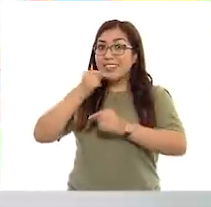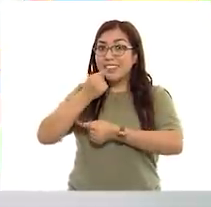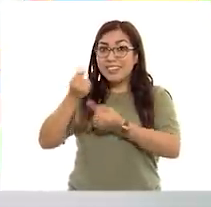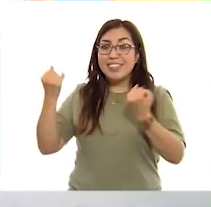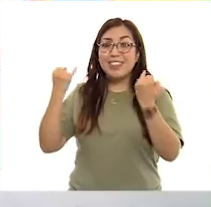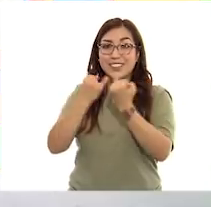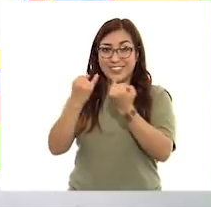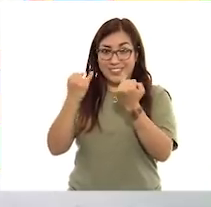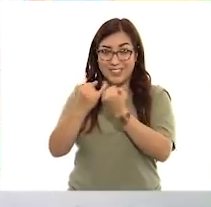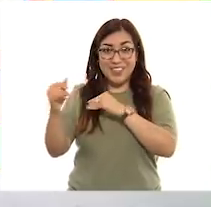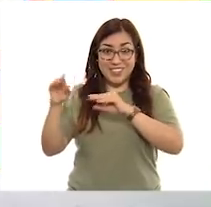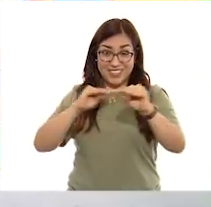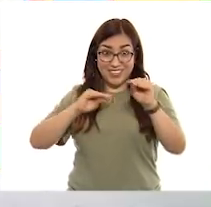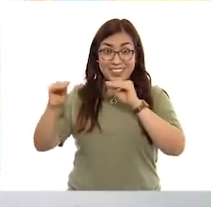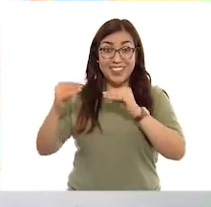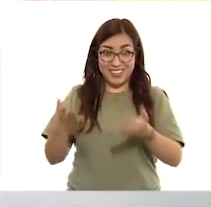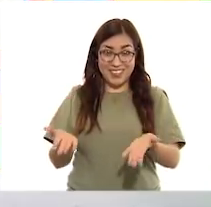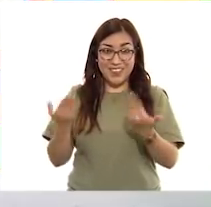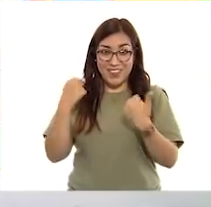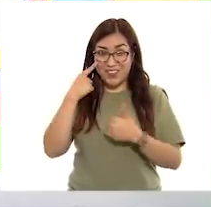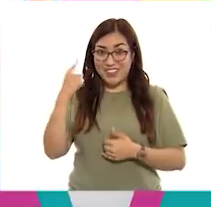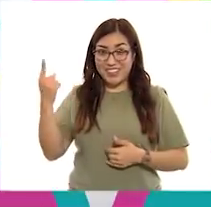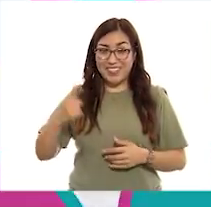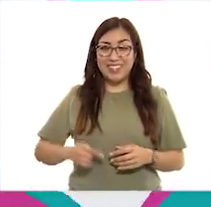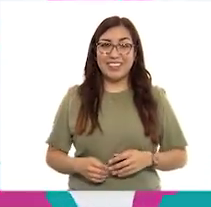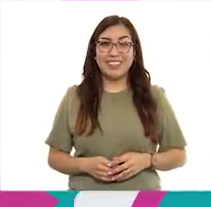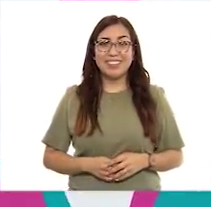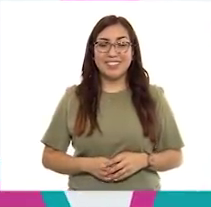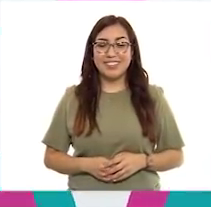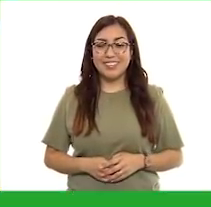como nosotras? ¿Vamos? ¡Sí! ¡Vamos a verlo!